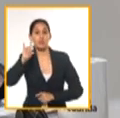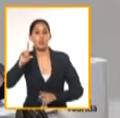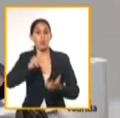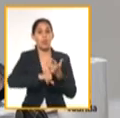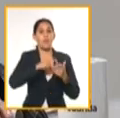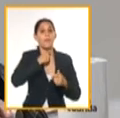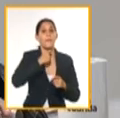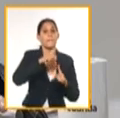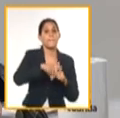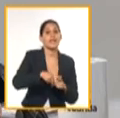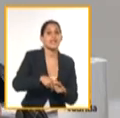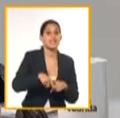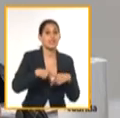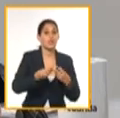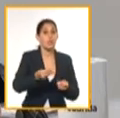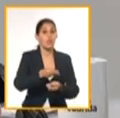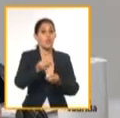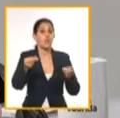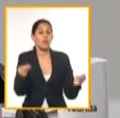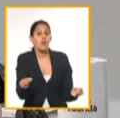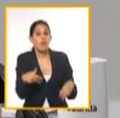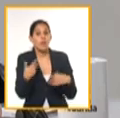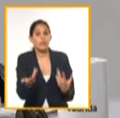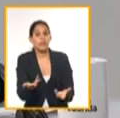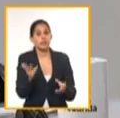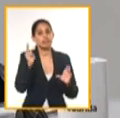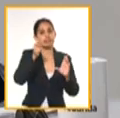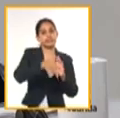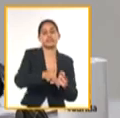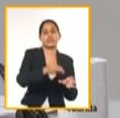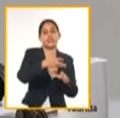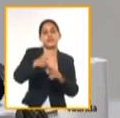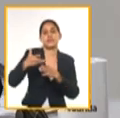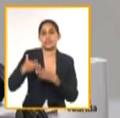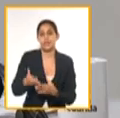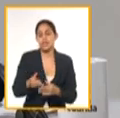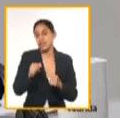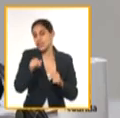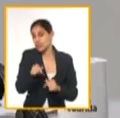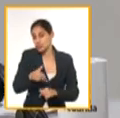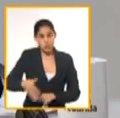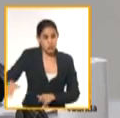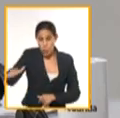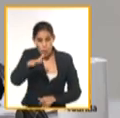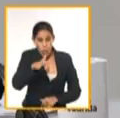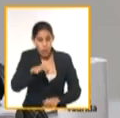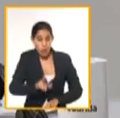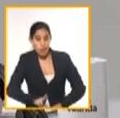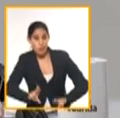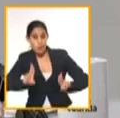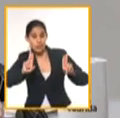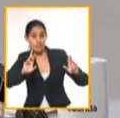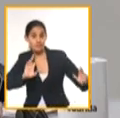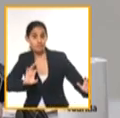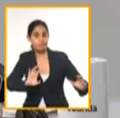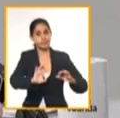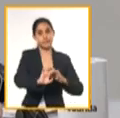combustible para llegarle con el combustible a los grupos electrógenos. En sentido, esta coordinación, esta unidad de trabajo entre todas